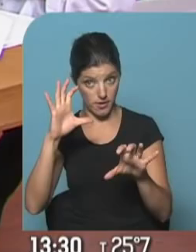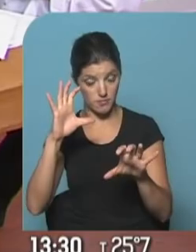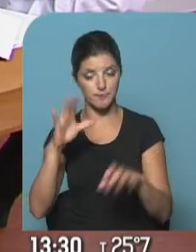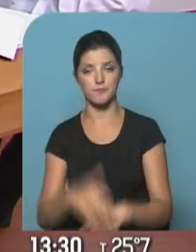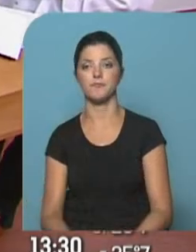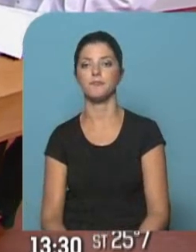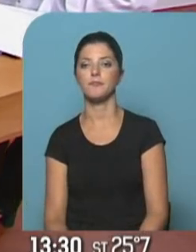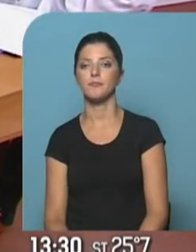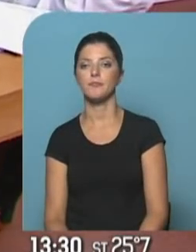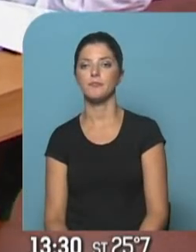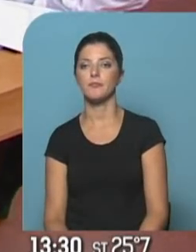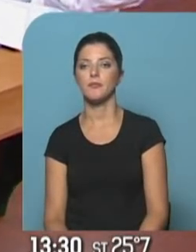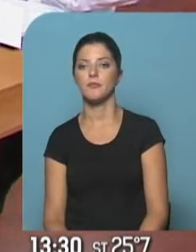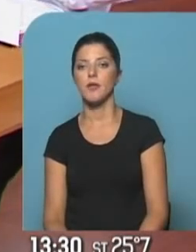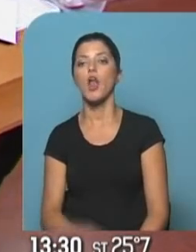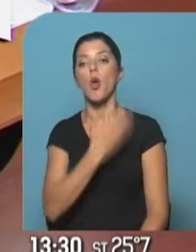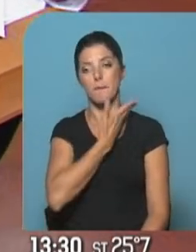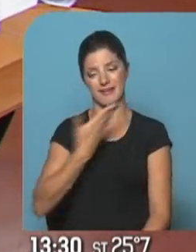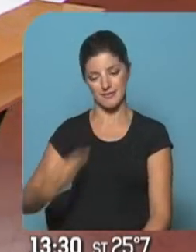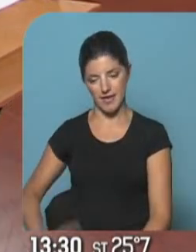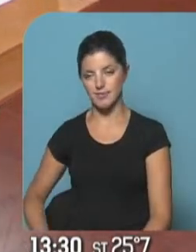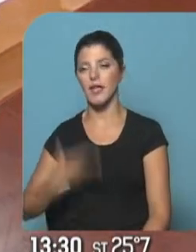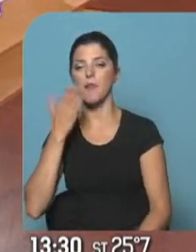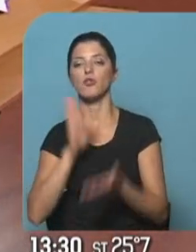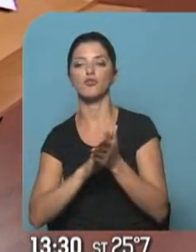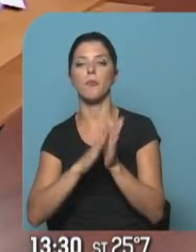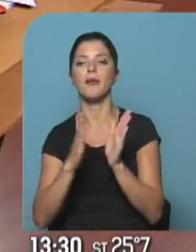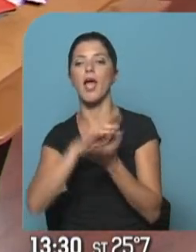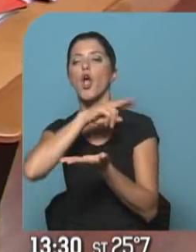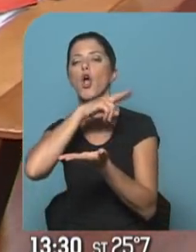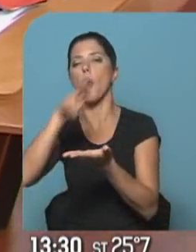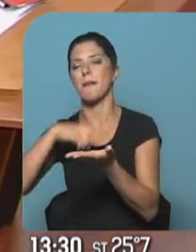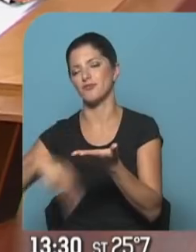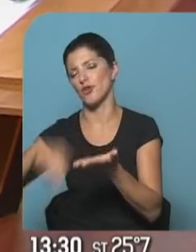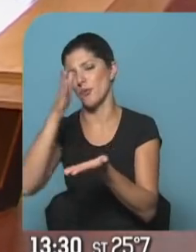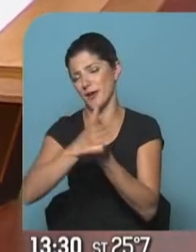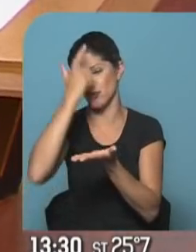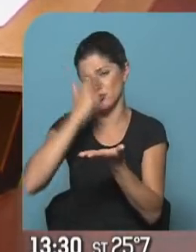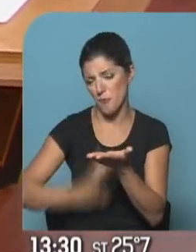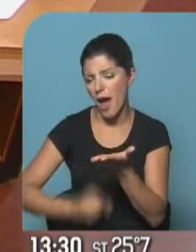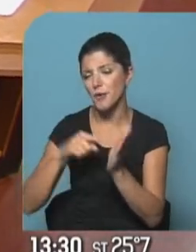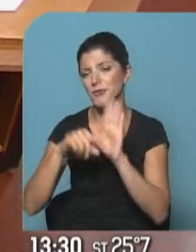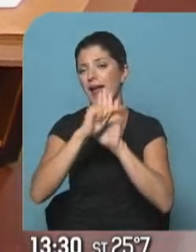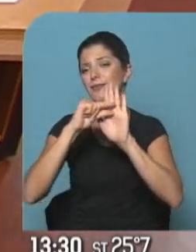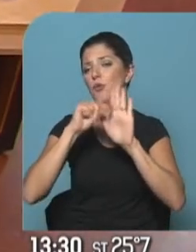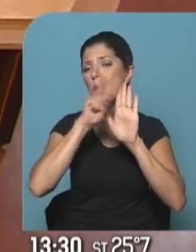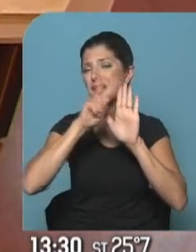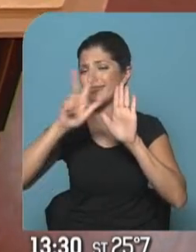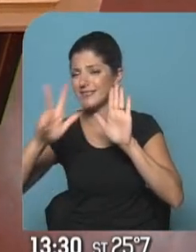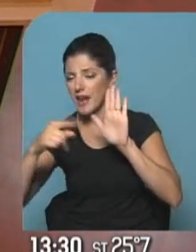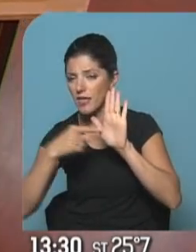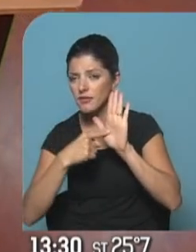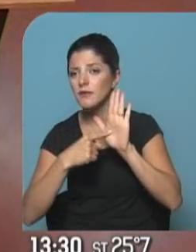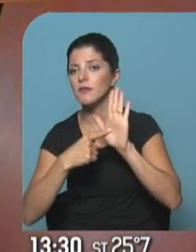que habilitan esto, utilizando el artículo 23 de la Convención de Derechos Humanos y demás, que le permiten saltear